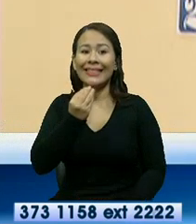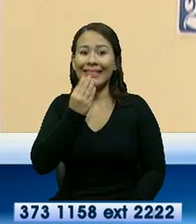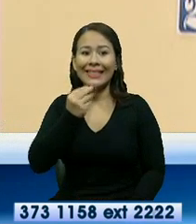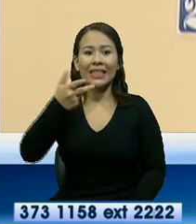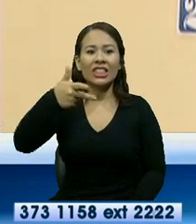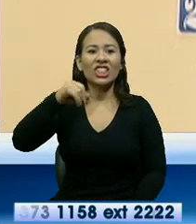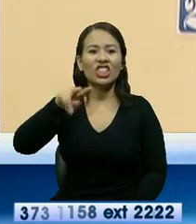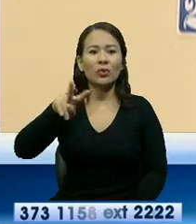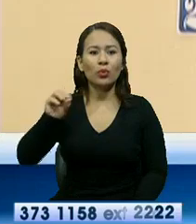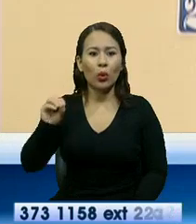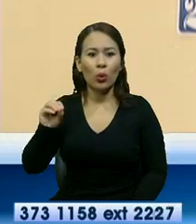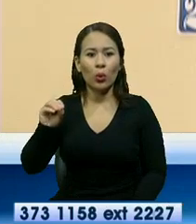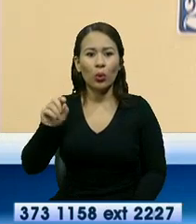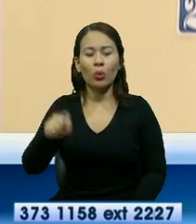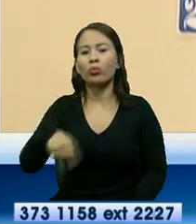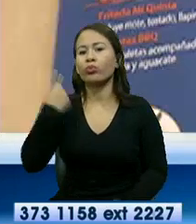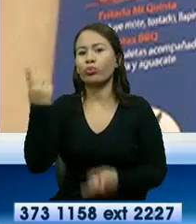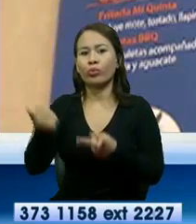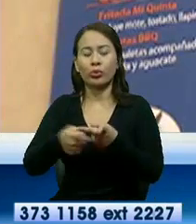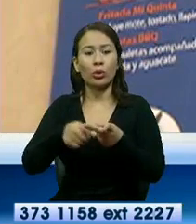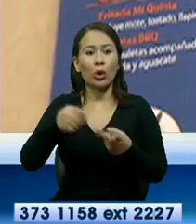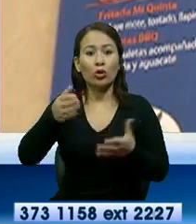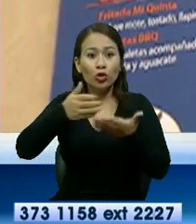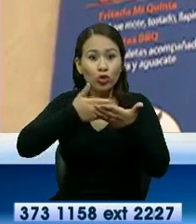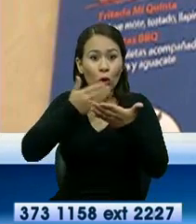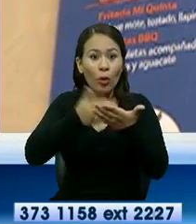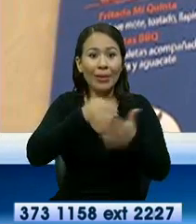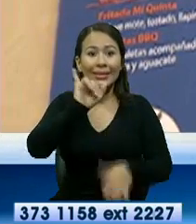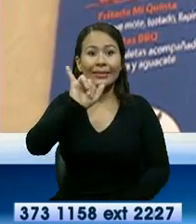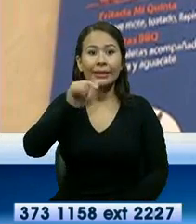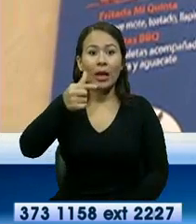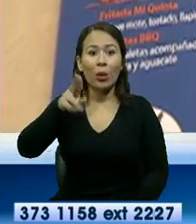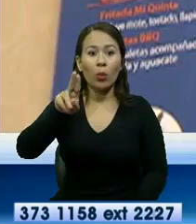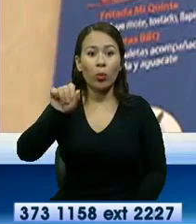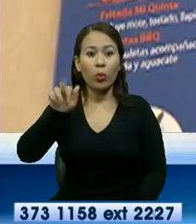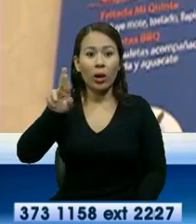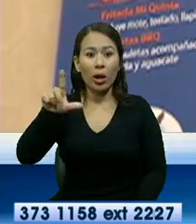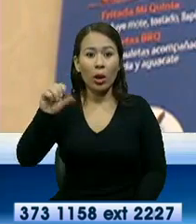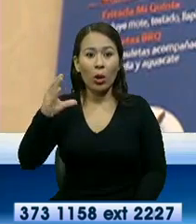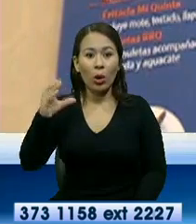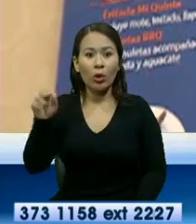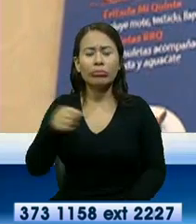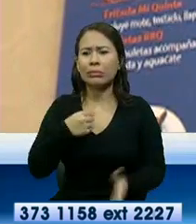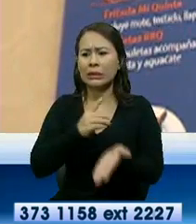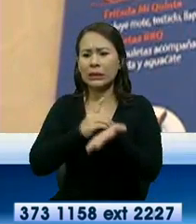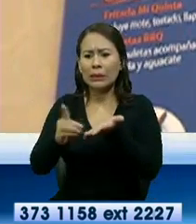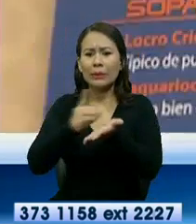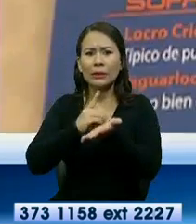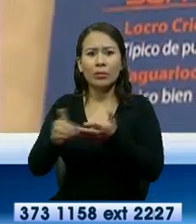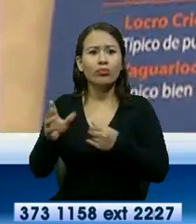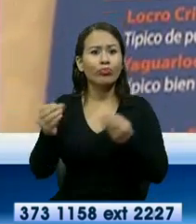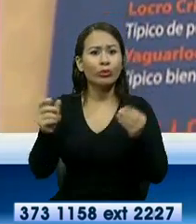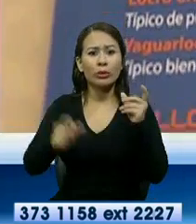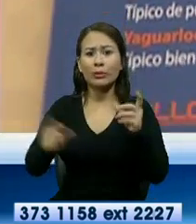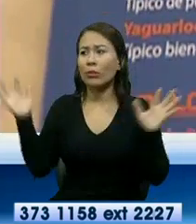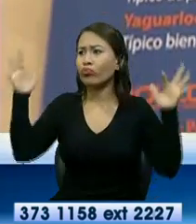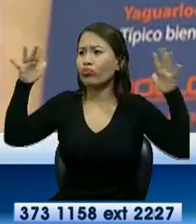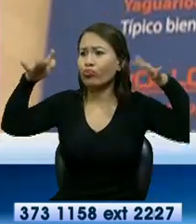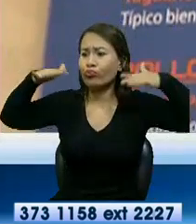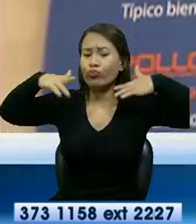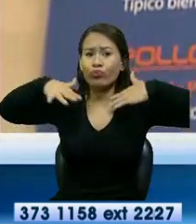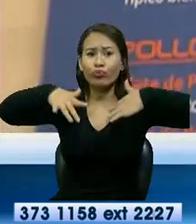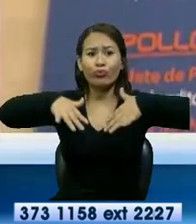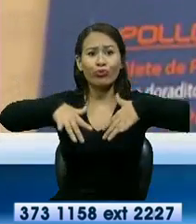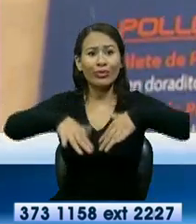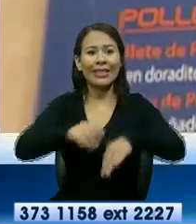bastante aceptación y el yaguarlocro sucede un fenómeno interesante entre semana tenemos concurrencia de de gente que tiene